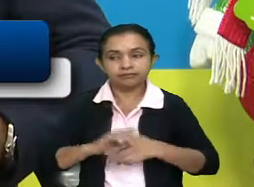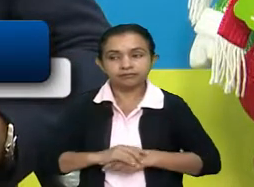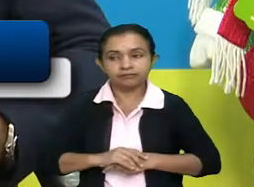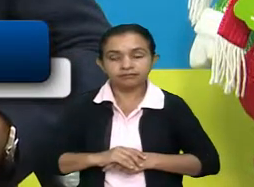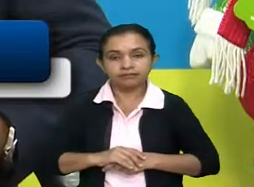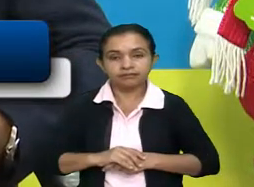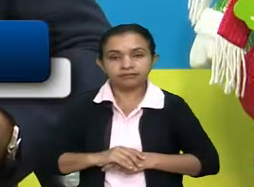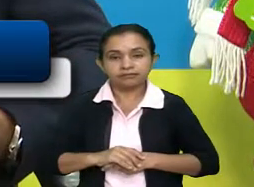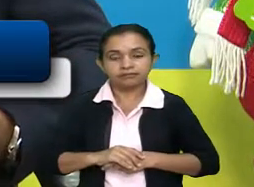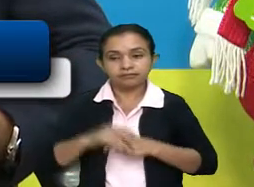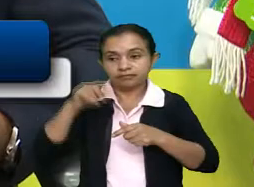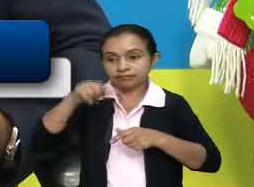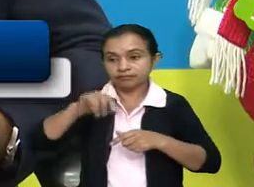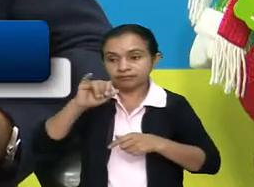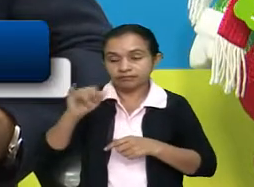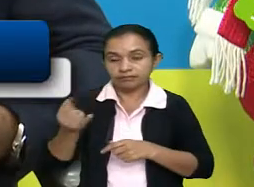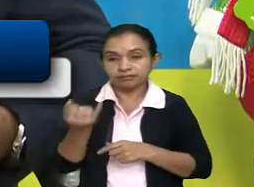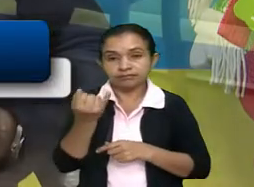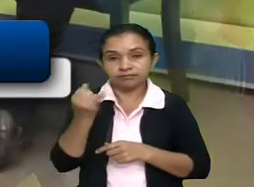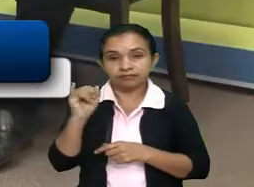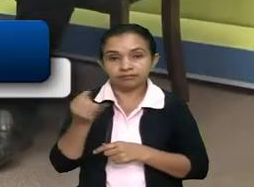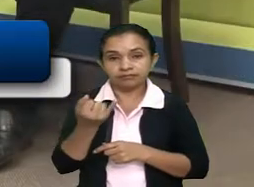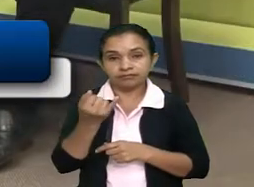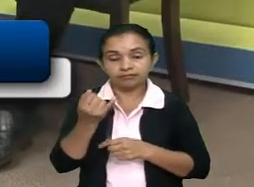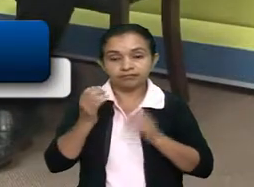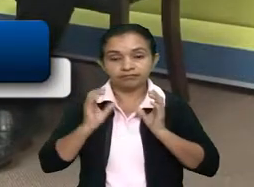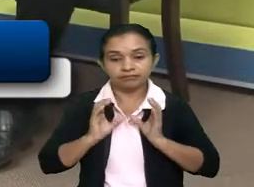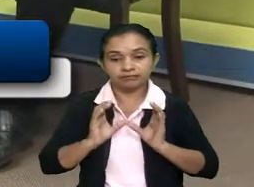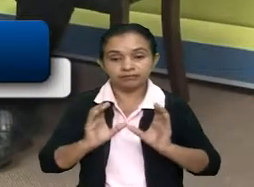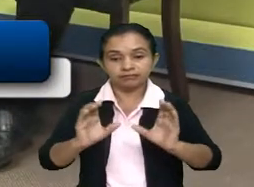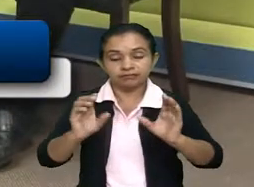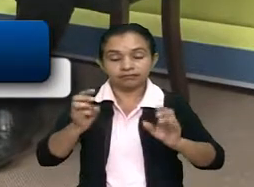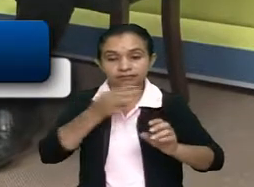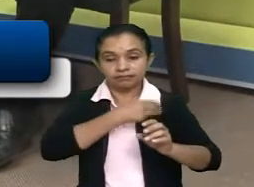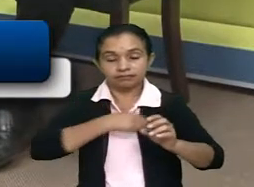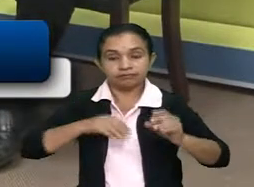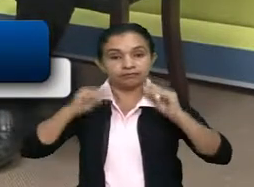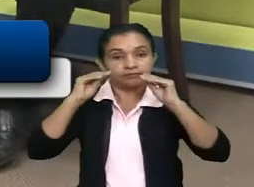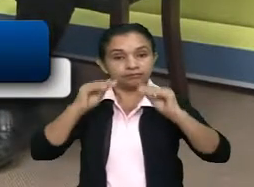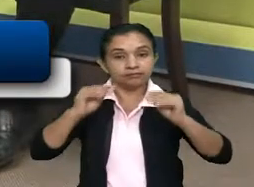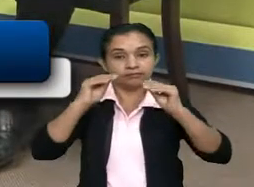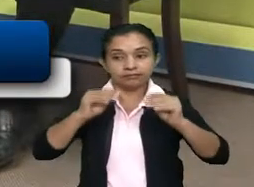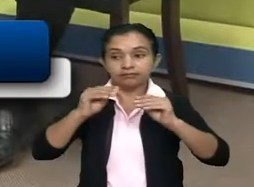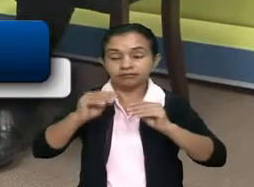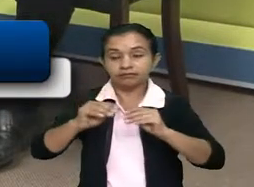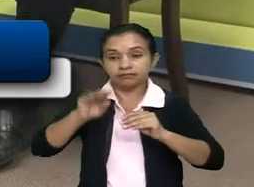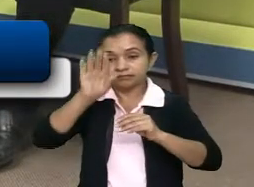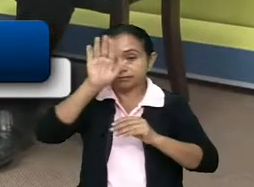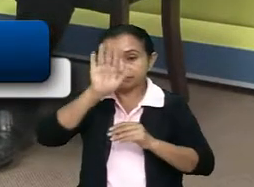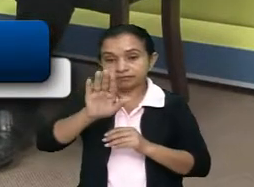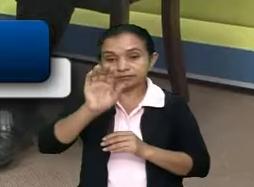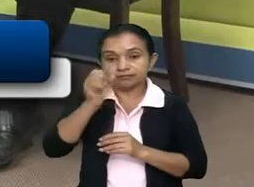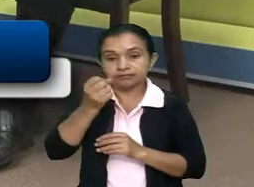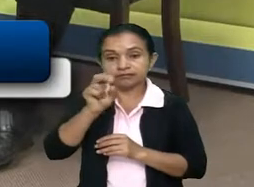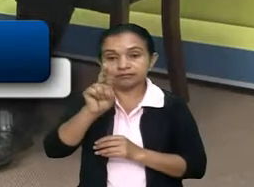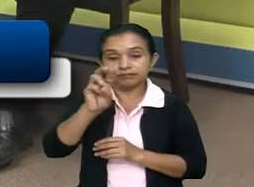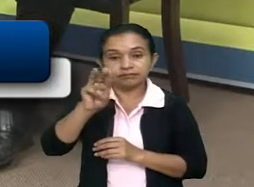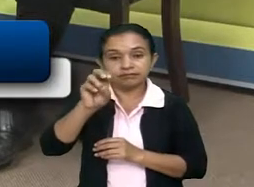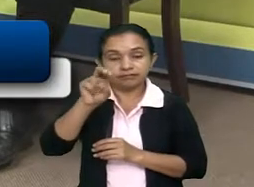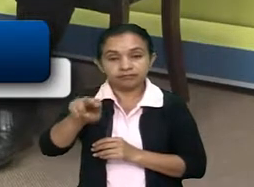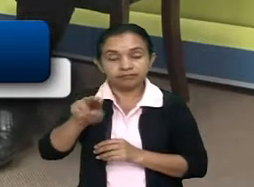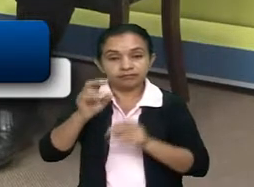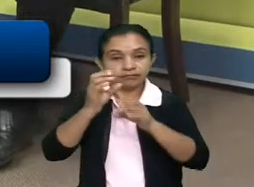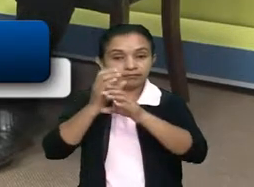hoy jueves por ejemplo estamos en la calle marginal del ministerio de educación haya frente al zoom en verdad ahí pueden hacer un donativo está el